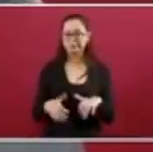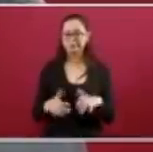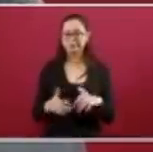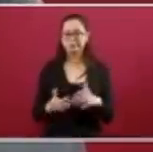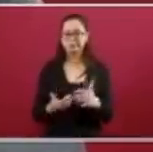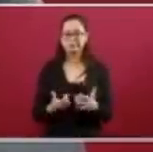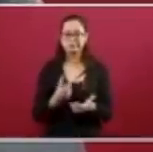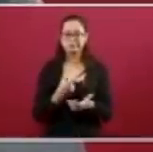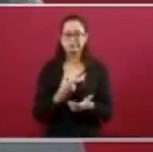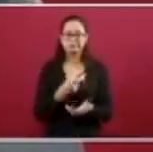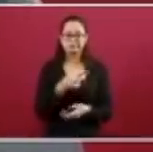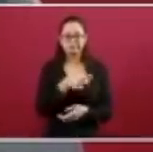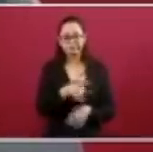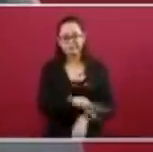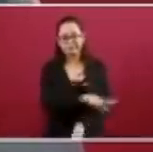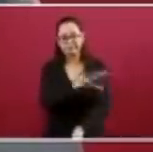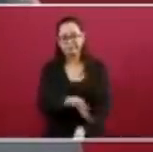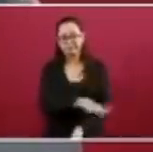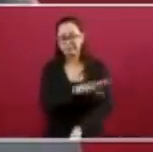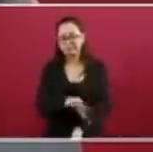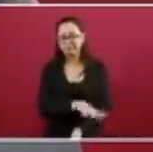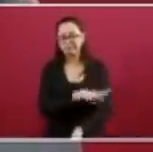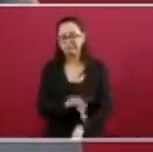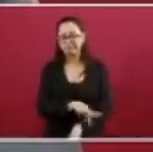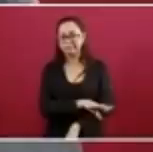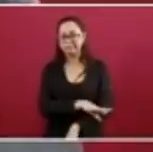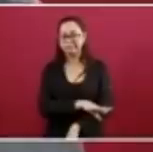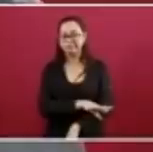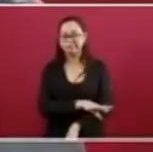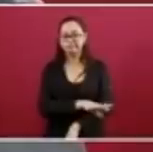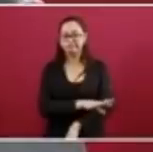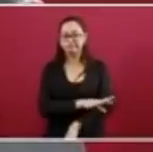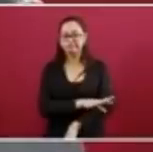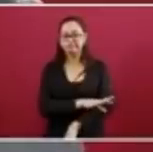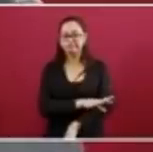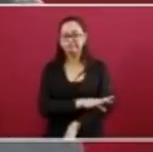la compra de energía eléctrica